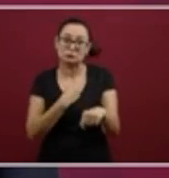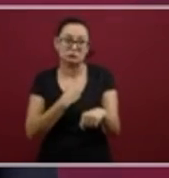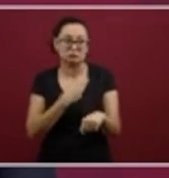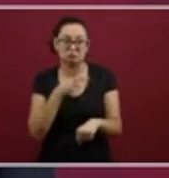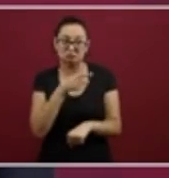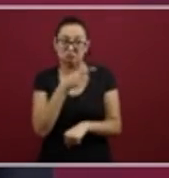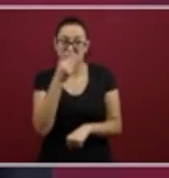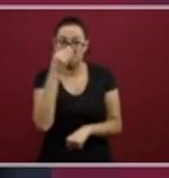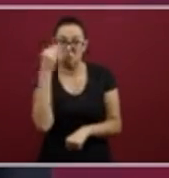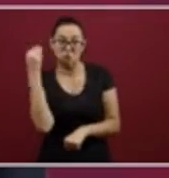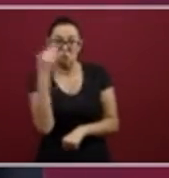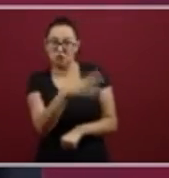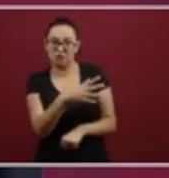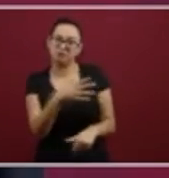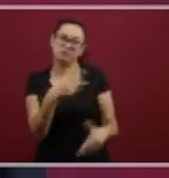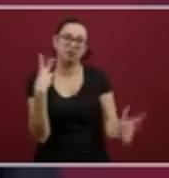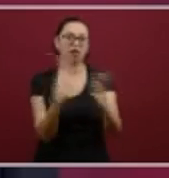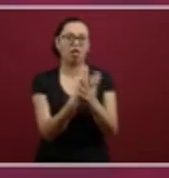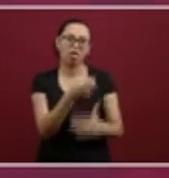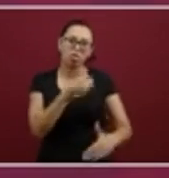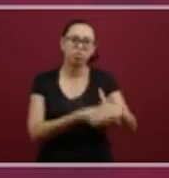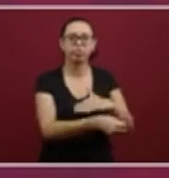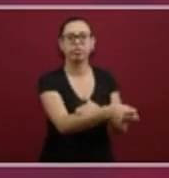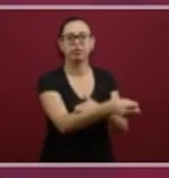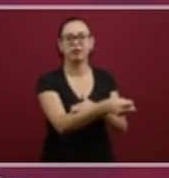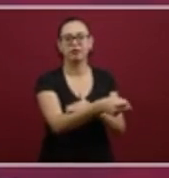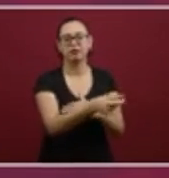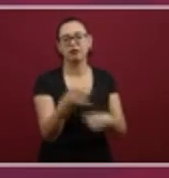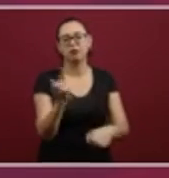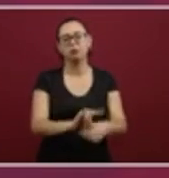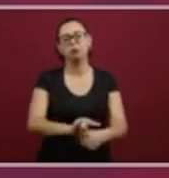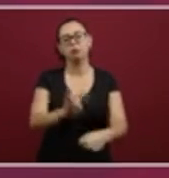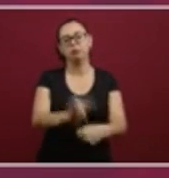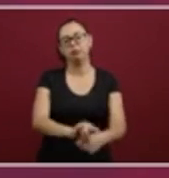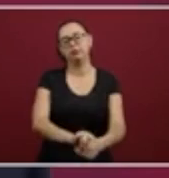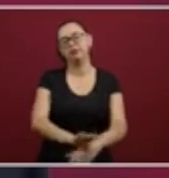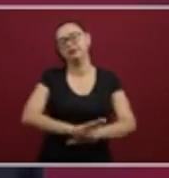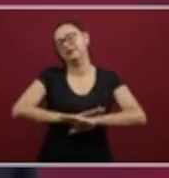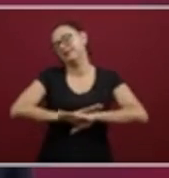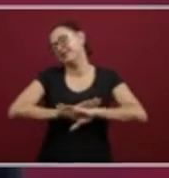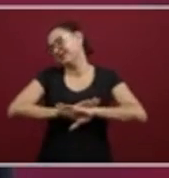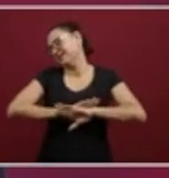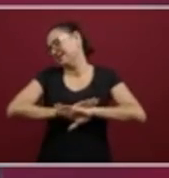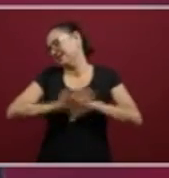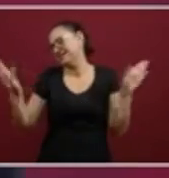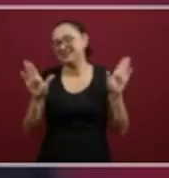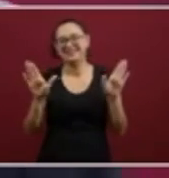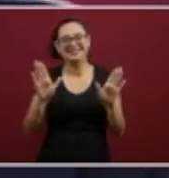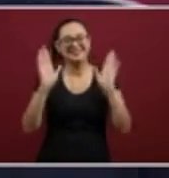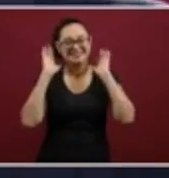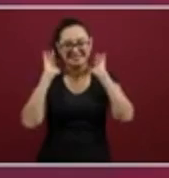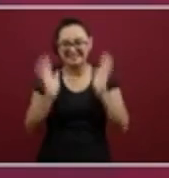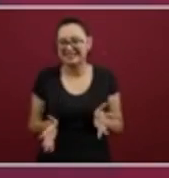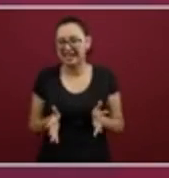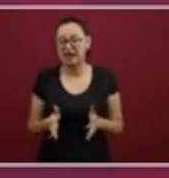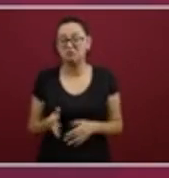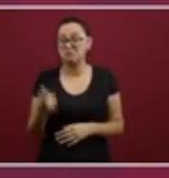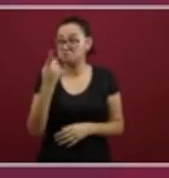expiatorio. Entonces eso ya no, nosotros todo lo que nos llega de